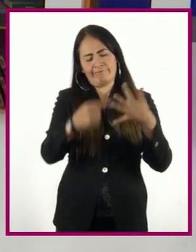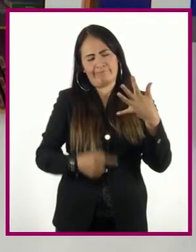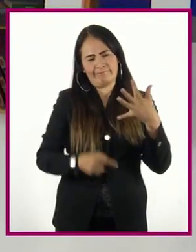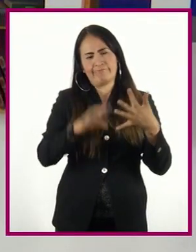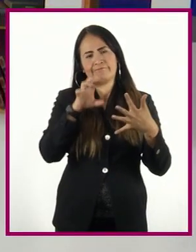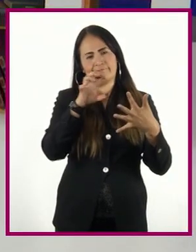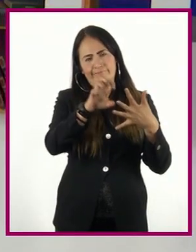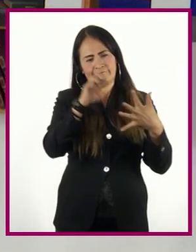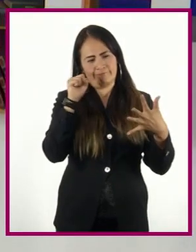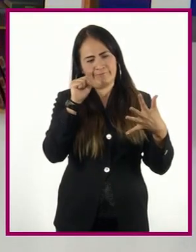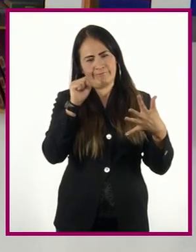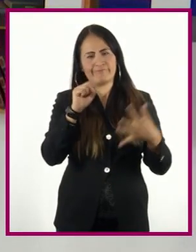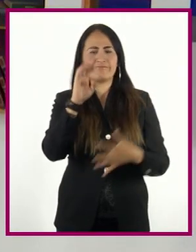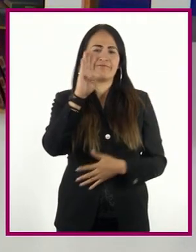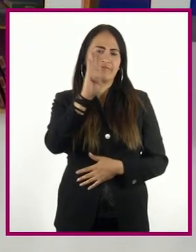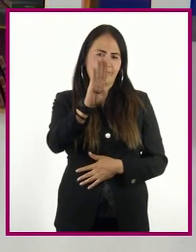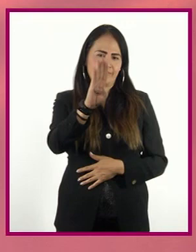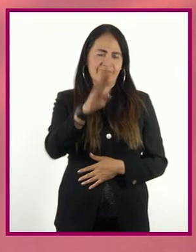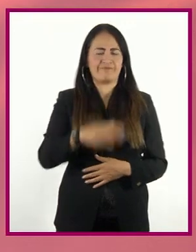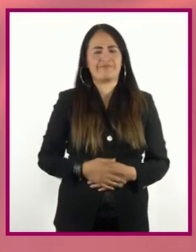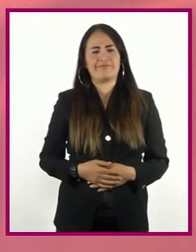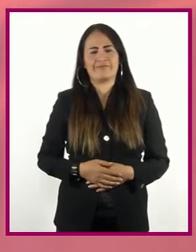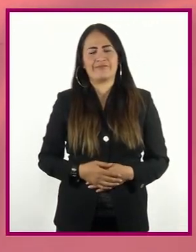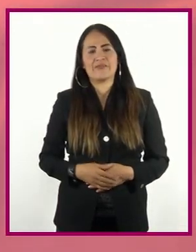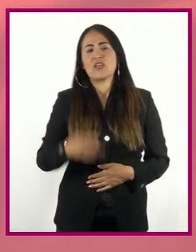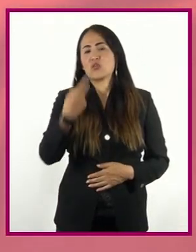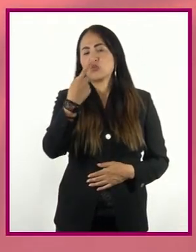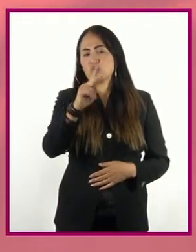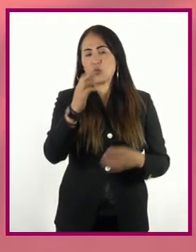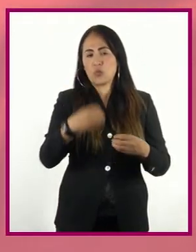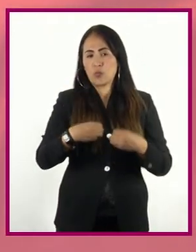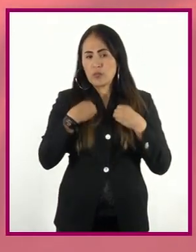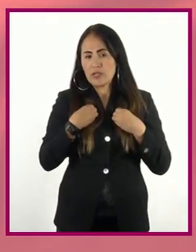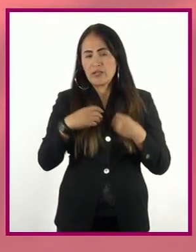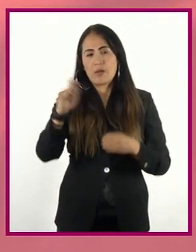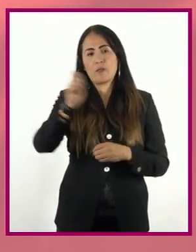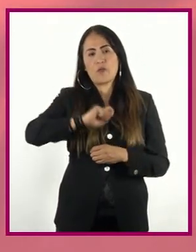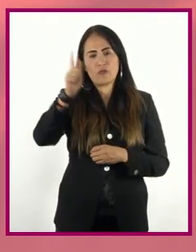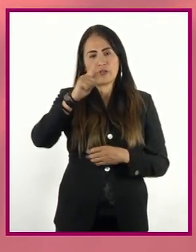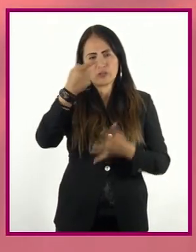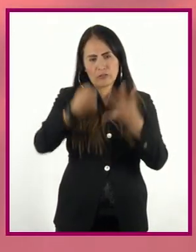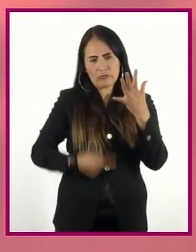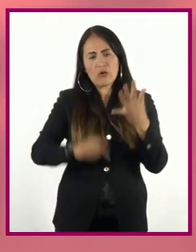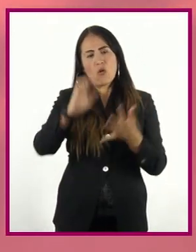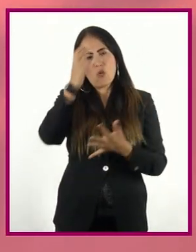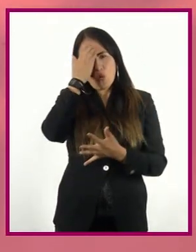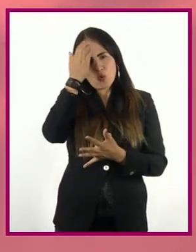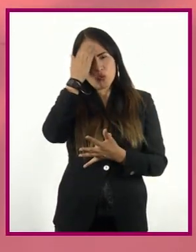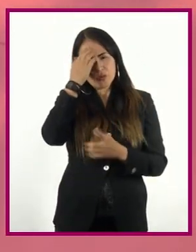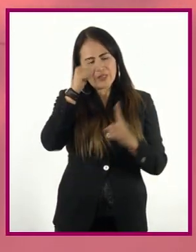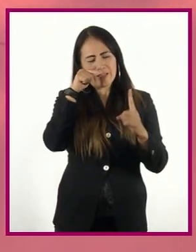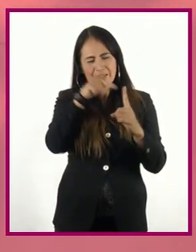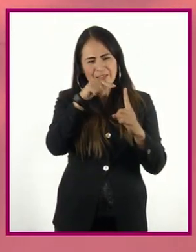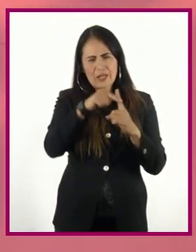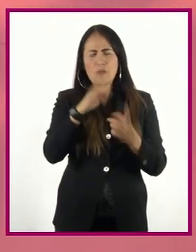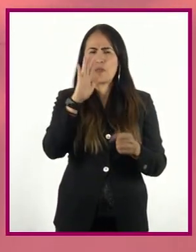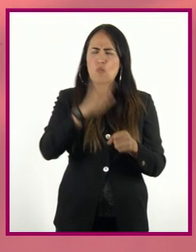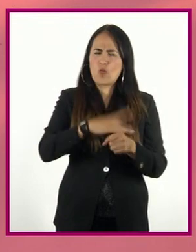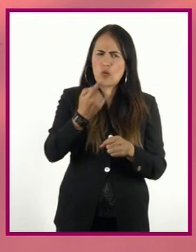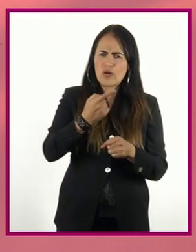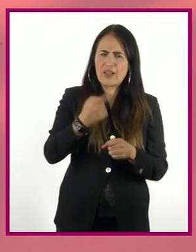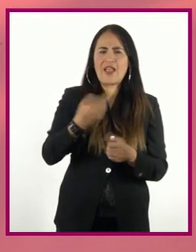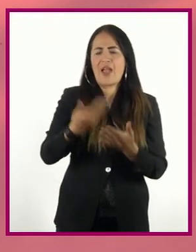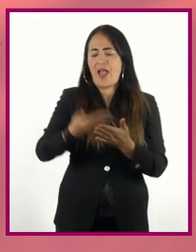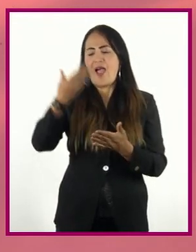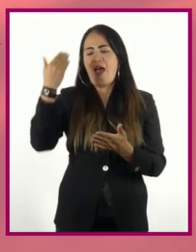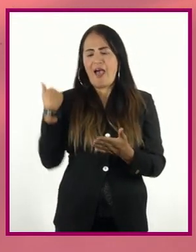Definitivamente la letra B. Conocer sobre la vida y profesión de alguien. Y esto lo puede determinar por el tipo de pregunta